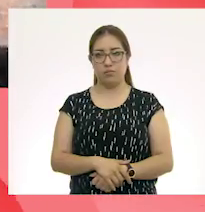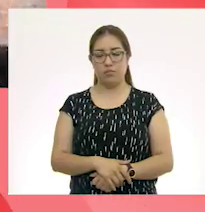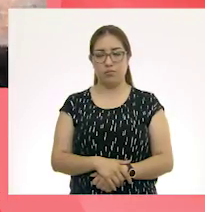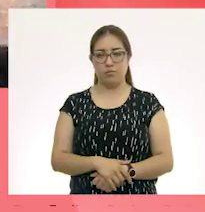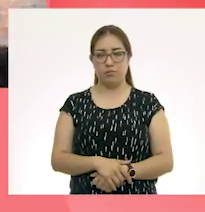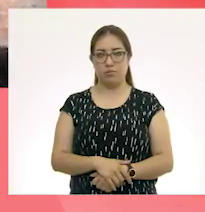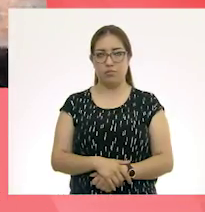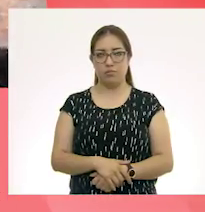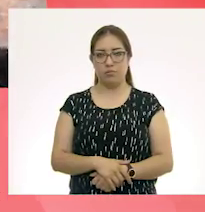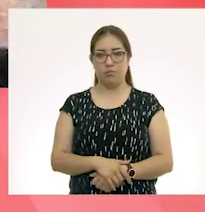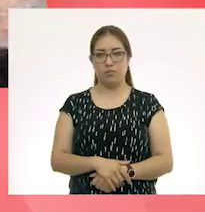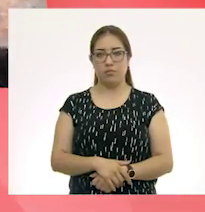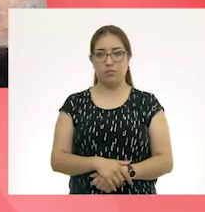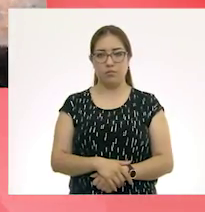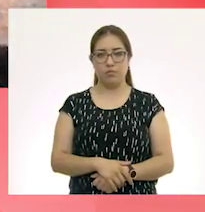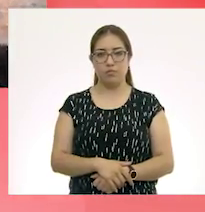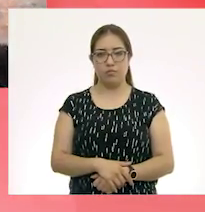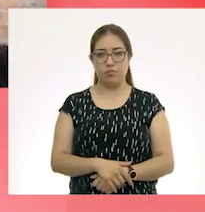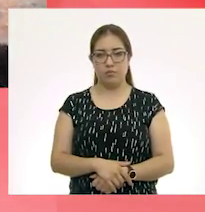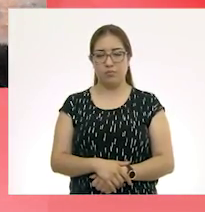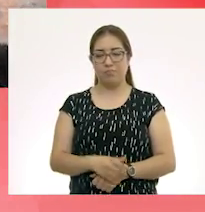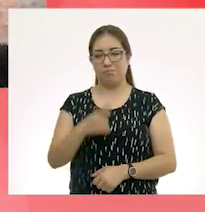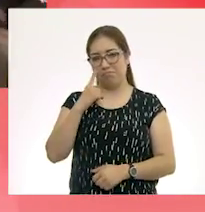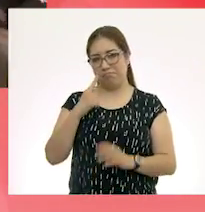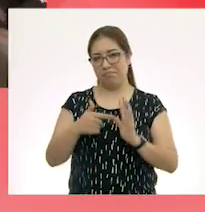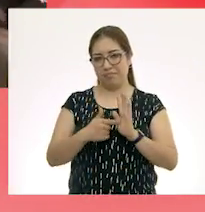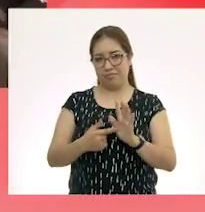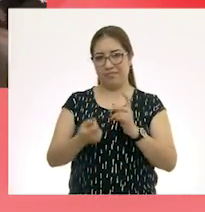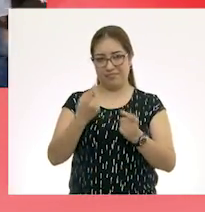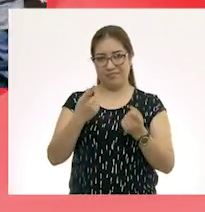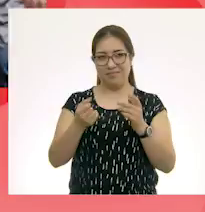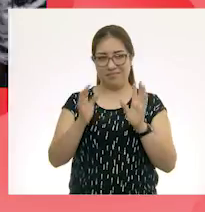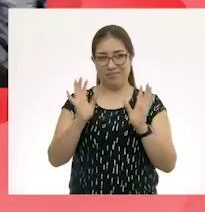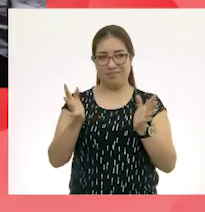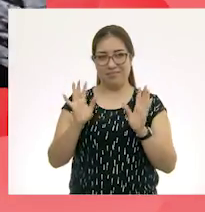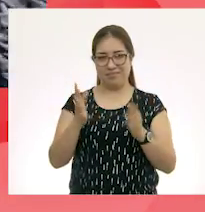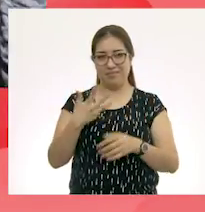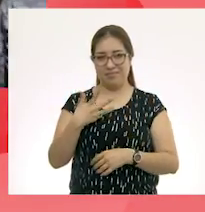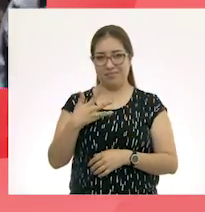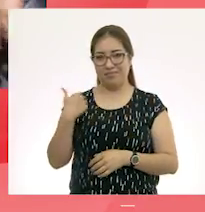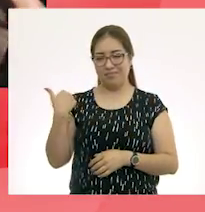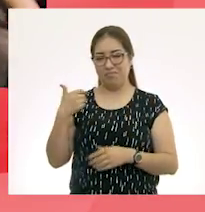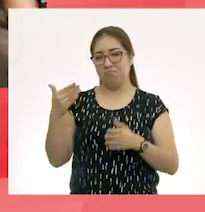Le muestro los que ya tengo Muy bien. para que los vean. Es que los tengo acá.